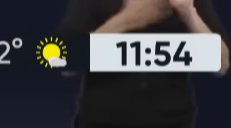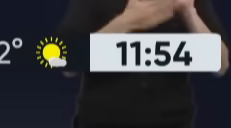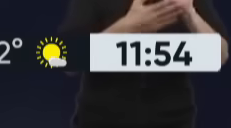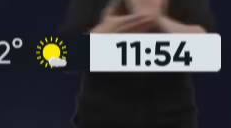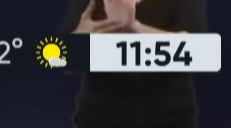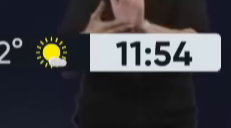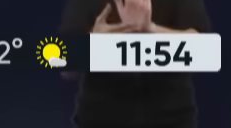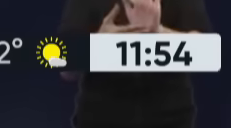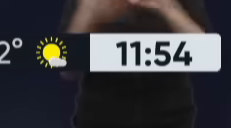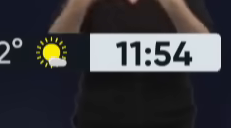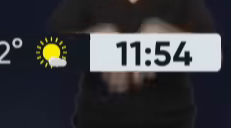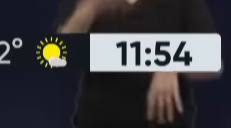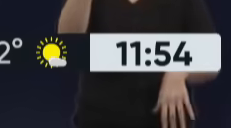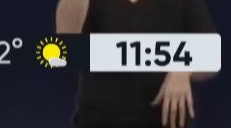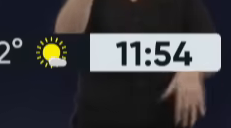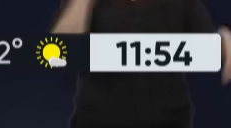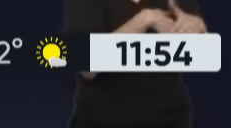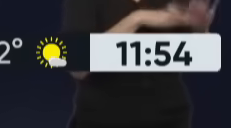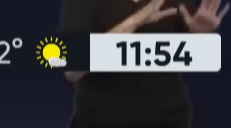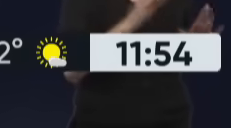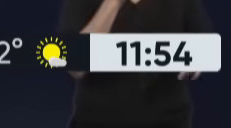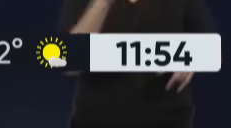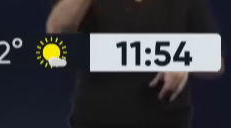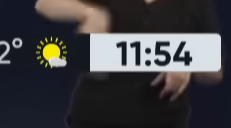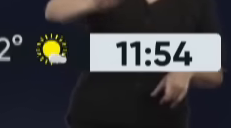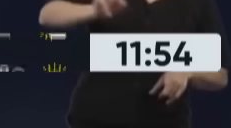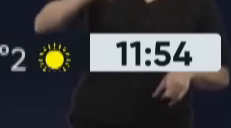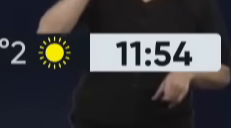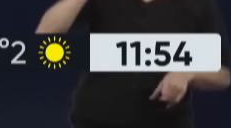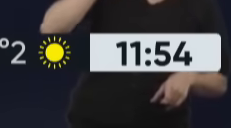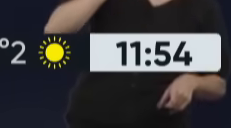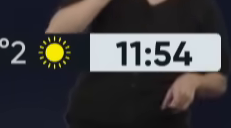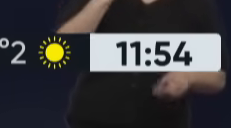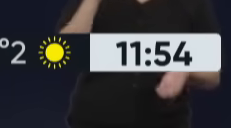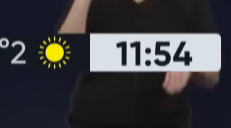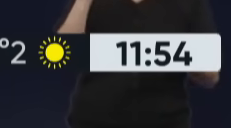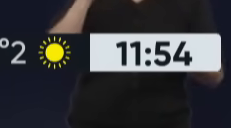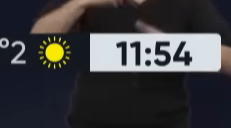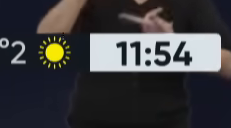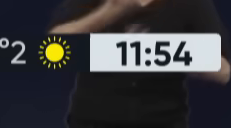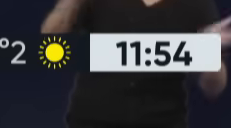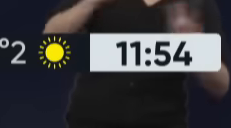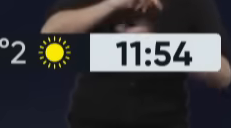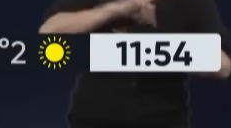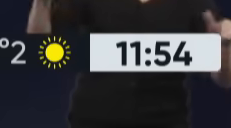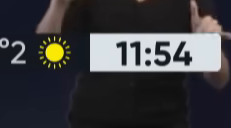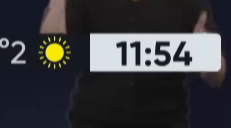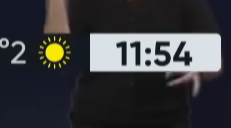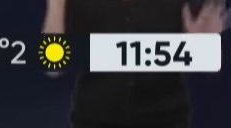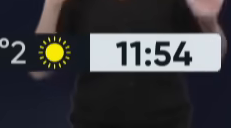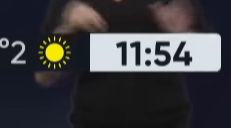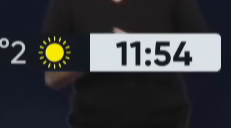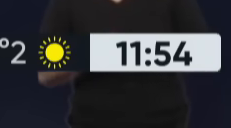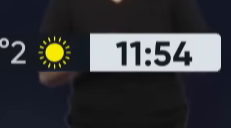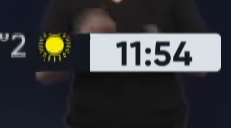leer los balances tienen algunos cuando publican alguna información que no condice con la realidad. Con respecto a su